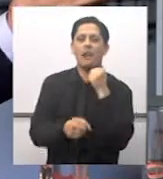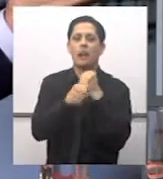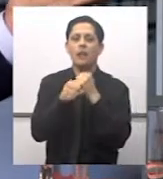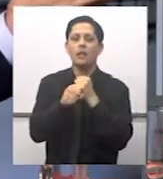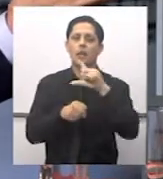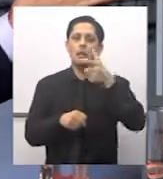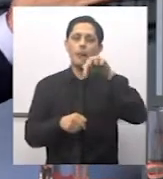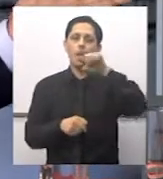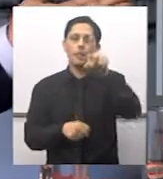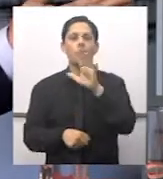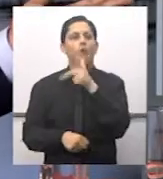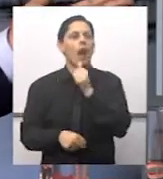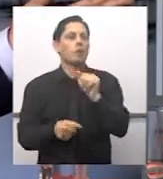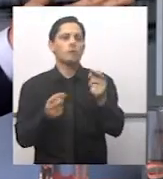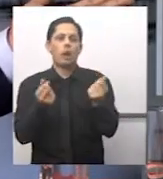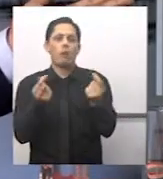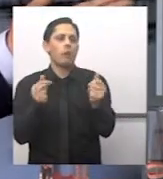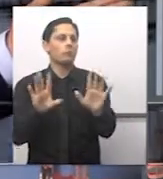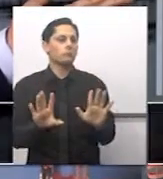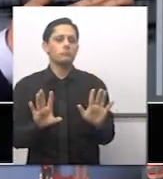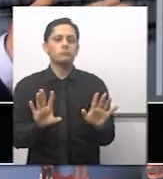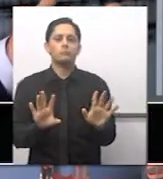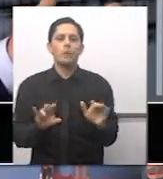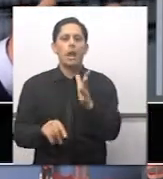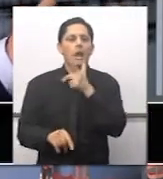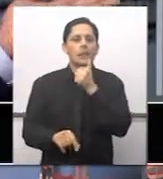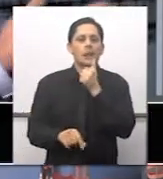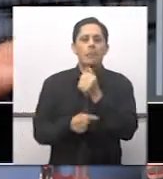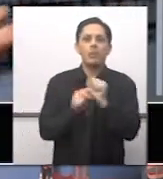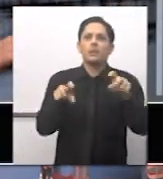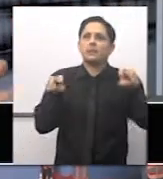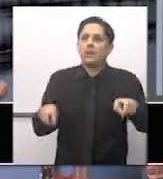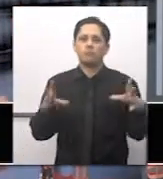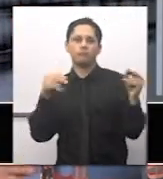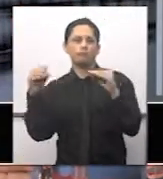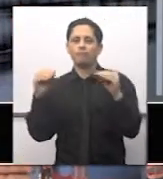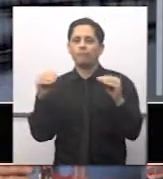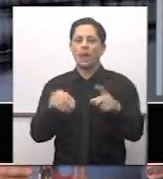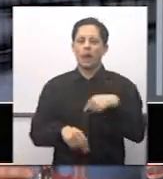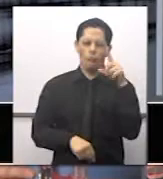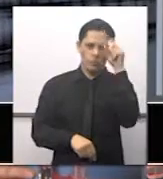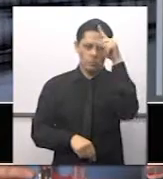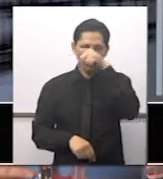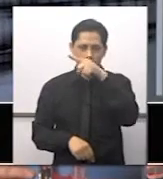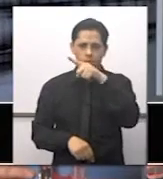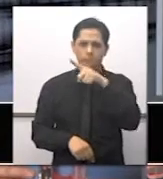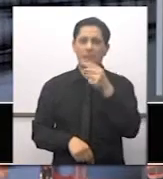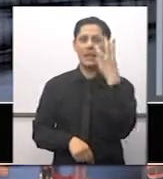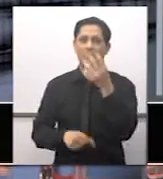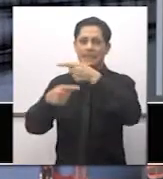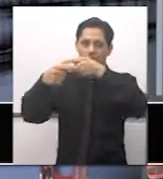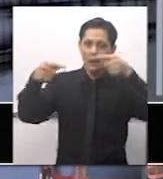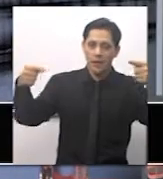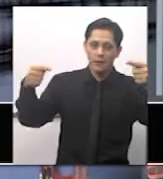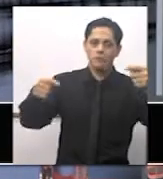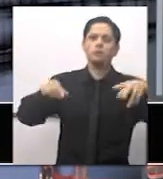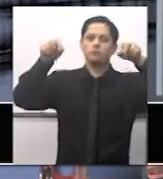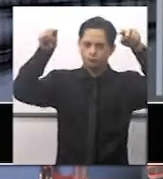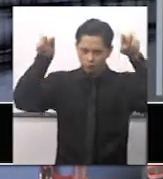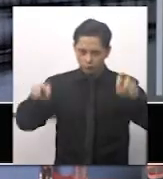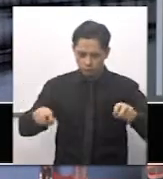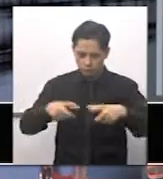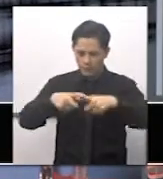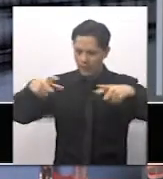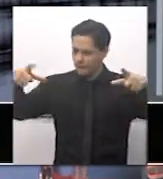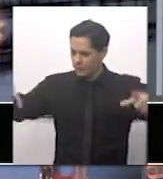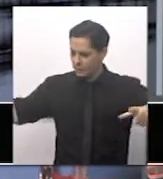En ese sentido nadie se podía sentar. Nosotros nos costó, pero en las 3 semanas lo logramos sentar en una mesa. Luego costó llegar a algún